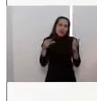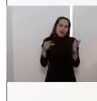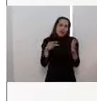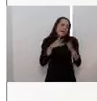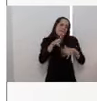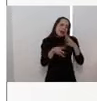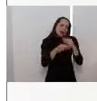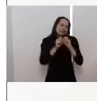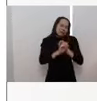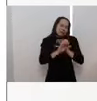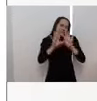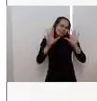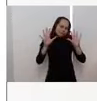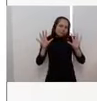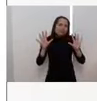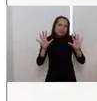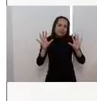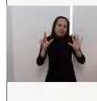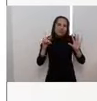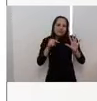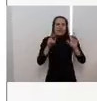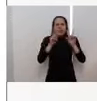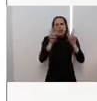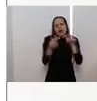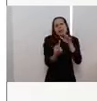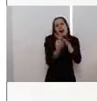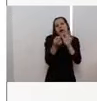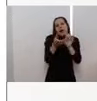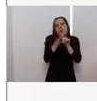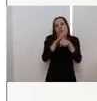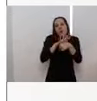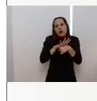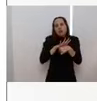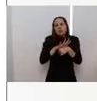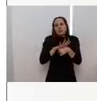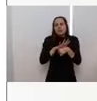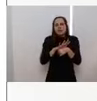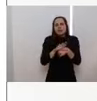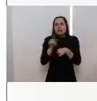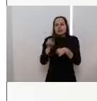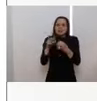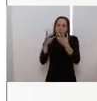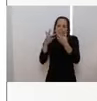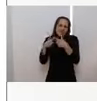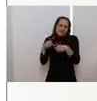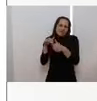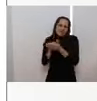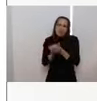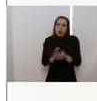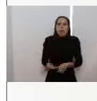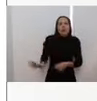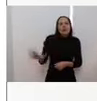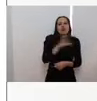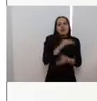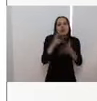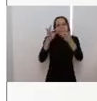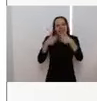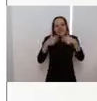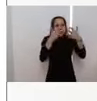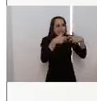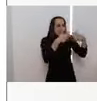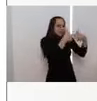obviamente pues nos enfrentamos a esta coyuntura del coi 19 desde el nivel empresarial como le ha pasado a todas las empresas en colombia